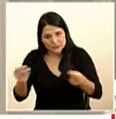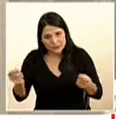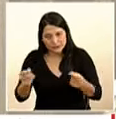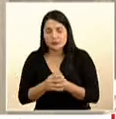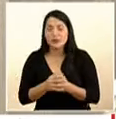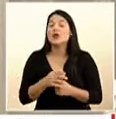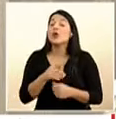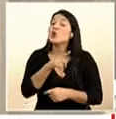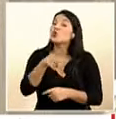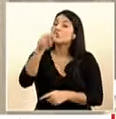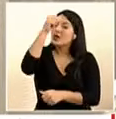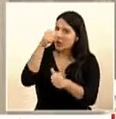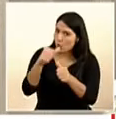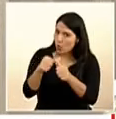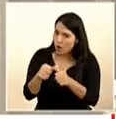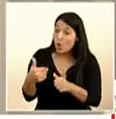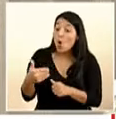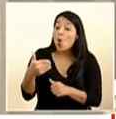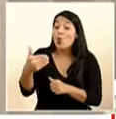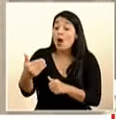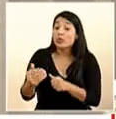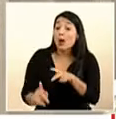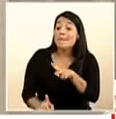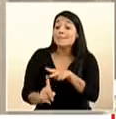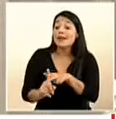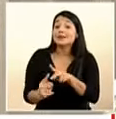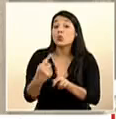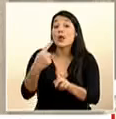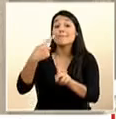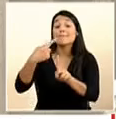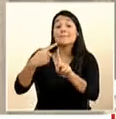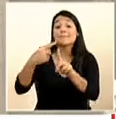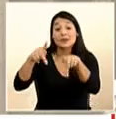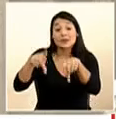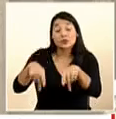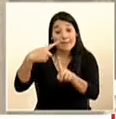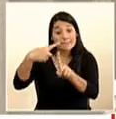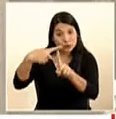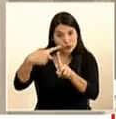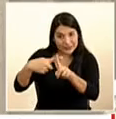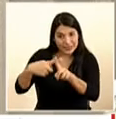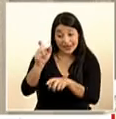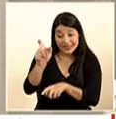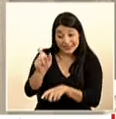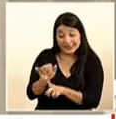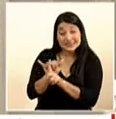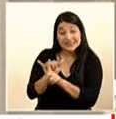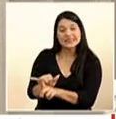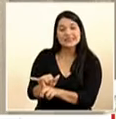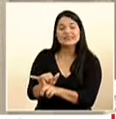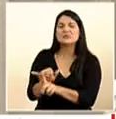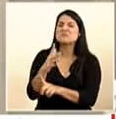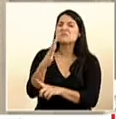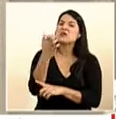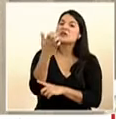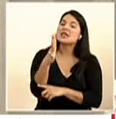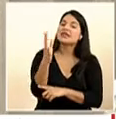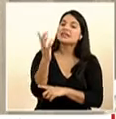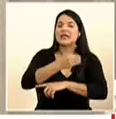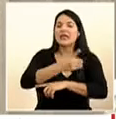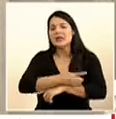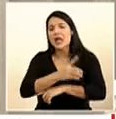persona el aislamiento se mantiene por un periodo aproximadamente de 15 días un